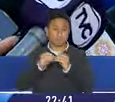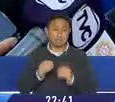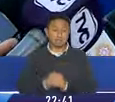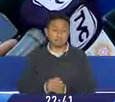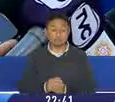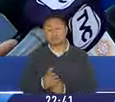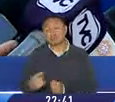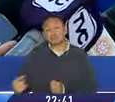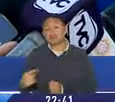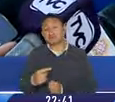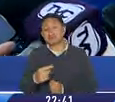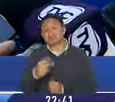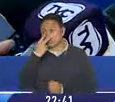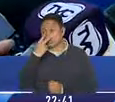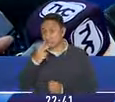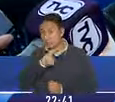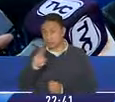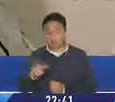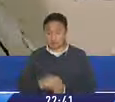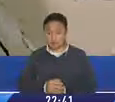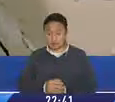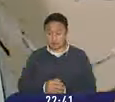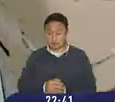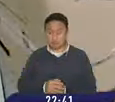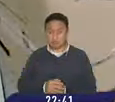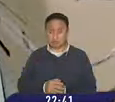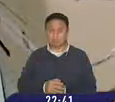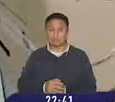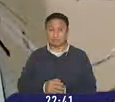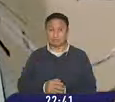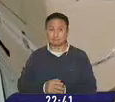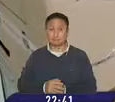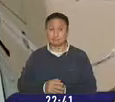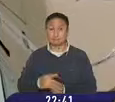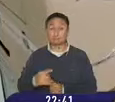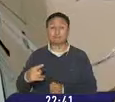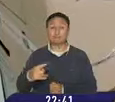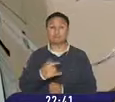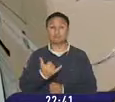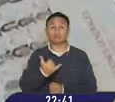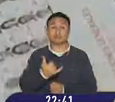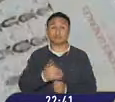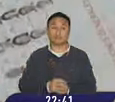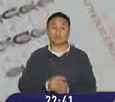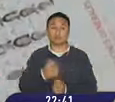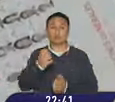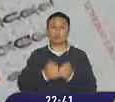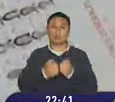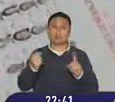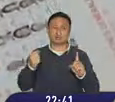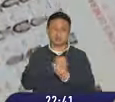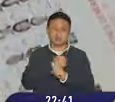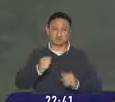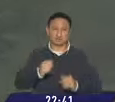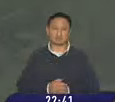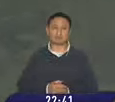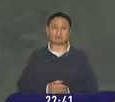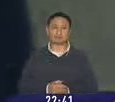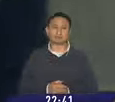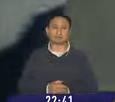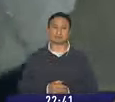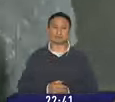no puede ser percibido por la ciudadanía. Un acto democrático que se espera no se vea manchado por la violencia,